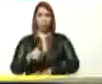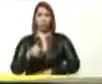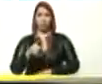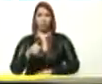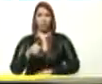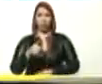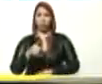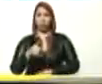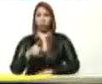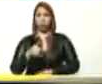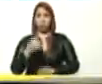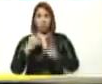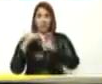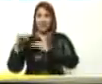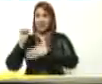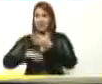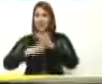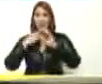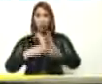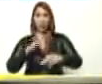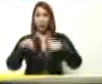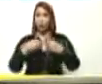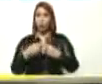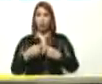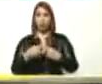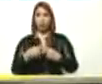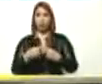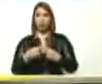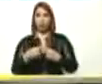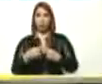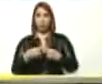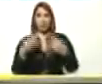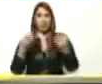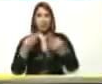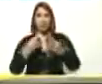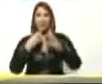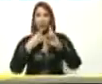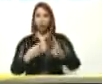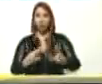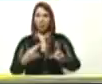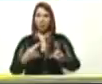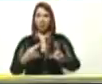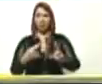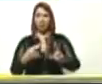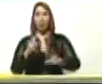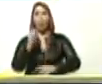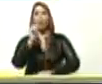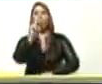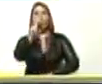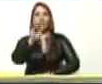nunca jamás a nadie uno siempre debe responder así sea ok